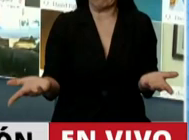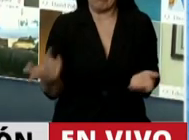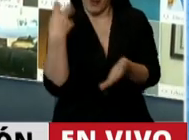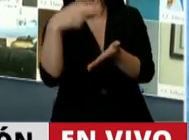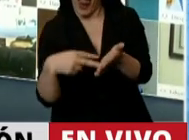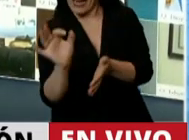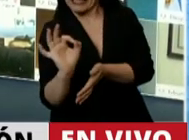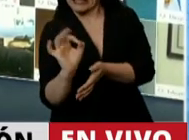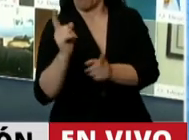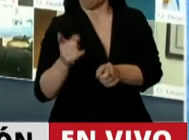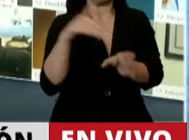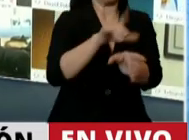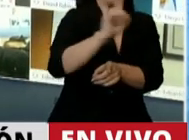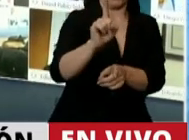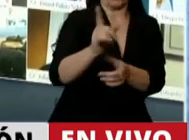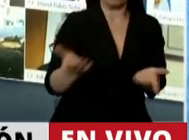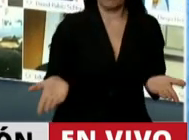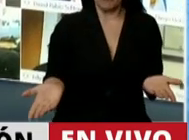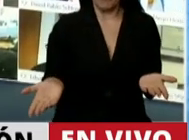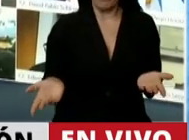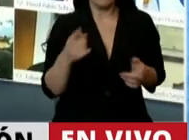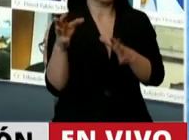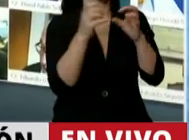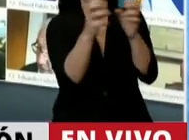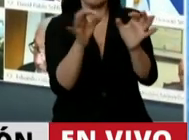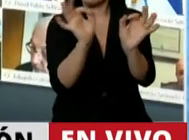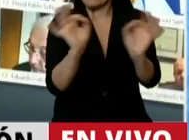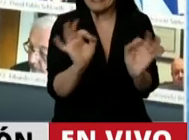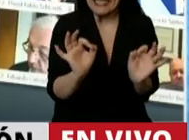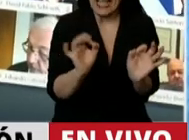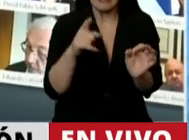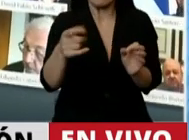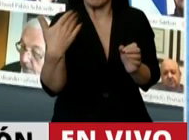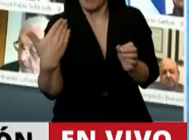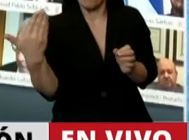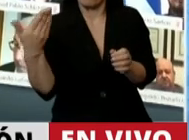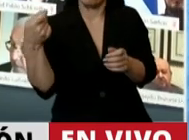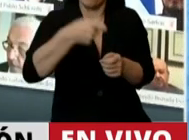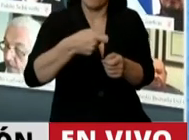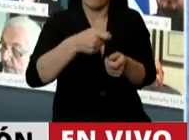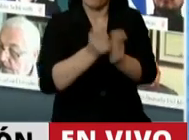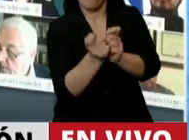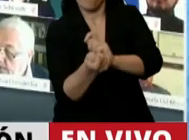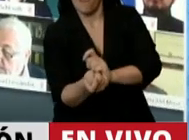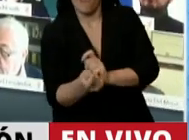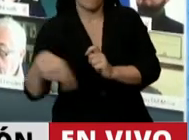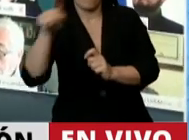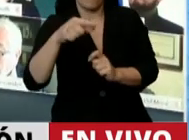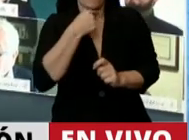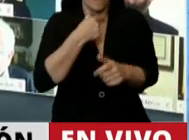leído, sin haber tenido la posibilidad de debatirlo, incluso de incorporarle las modificaciones que